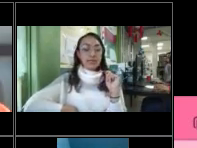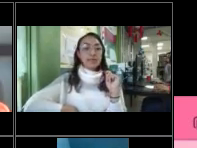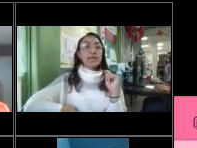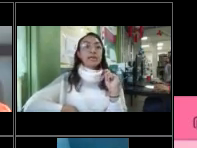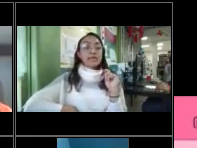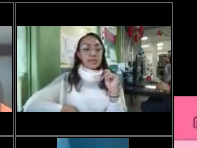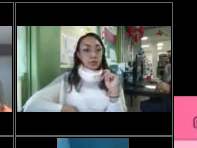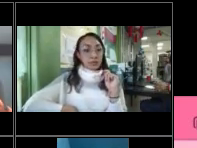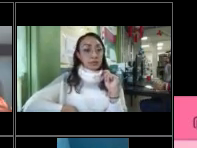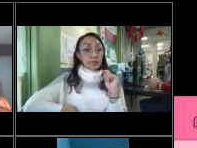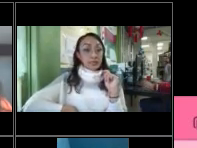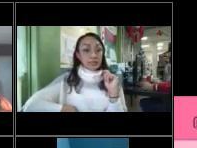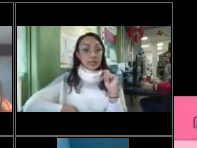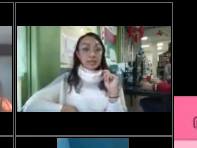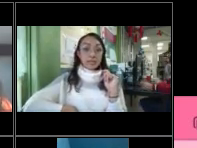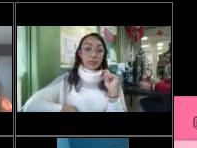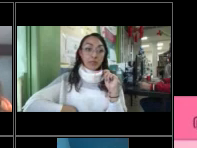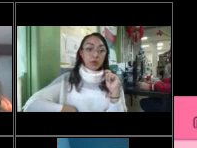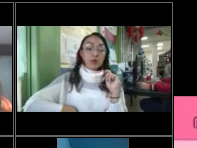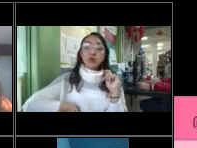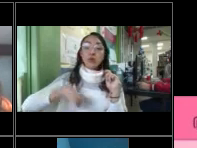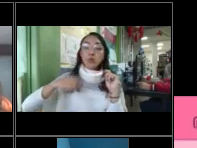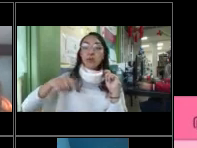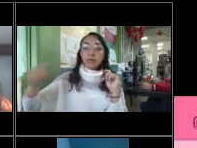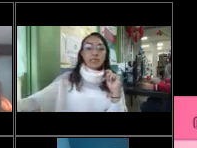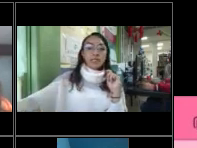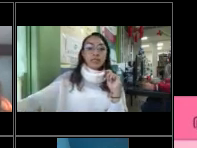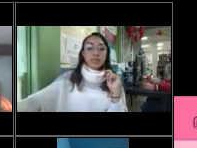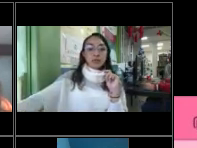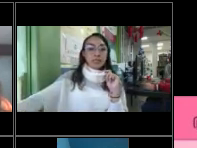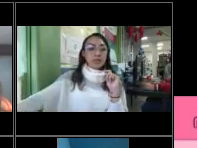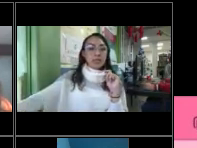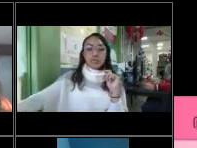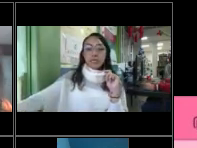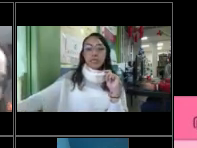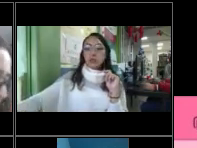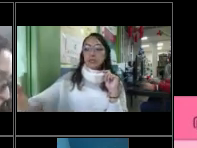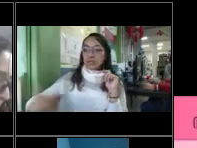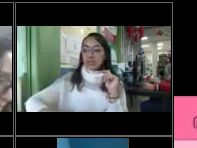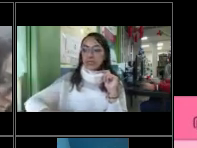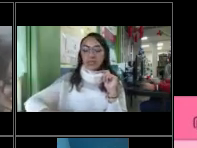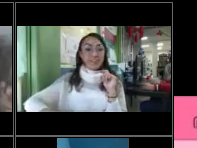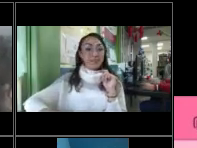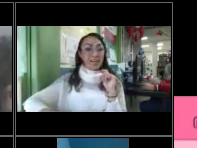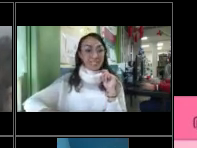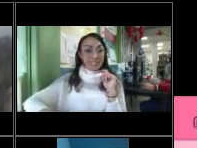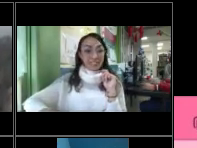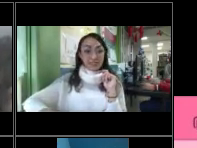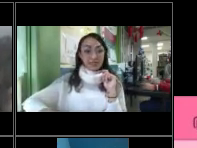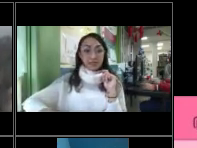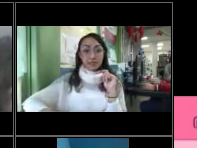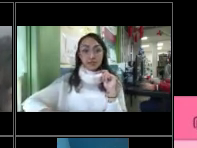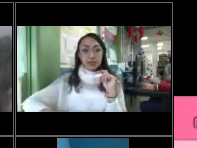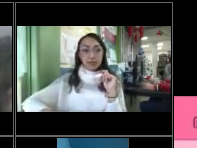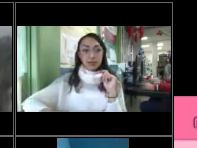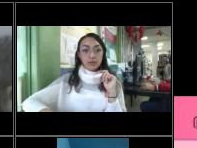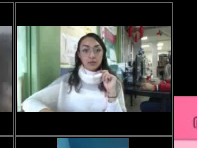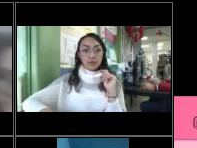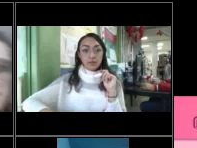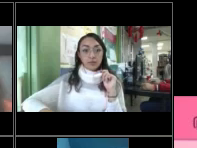Ahí está. ¿Y se acuerdan que les dije que en español cumplen varias categorías gramaticales? ¿Cuál será la seña de barrer?